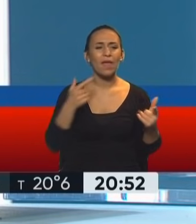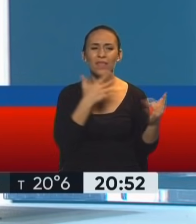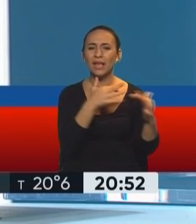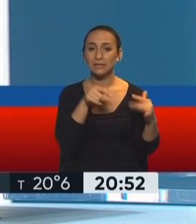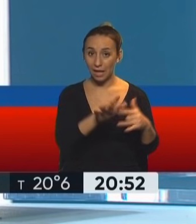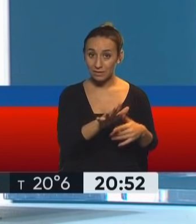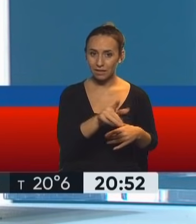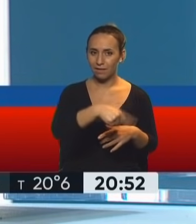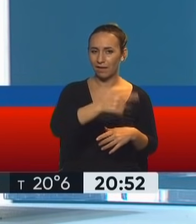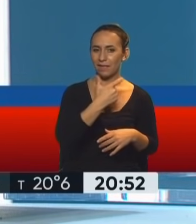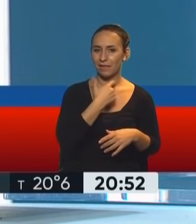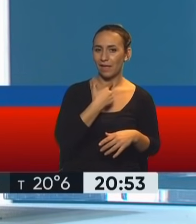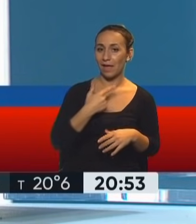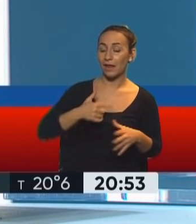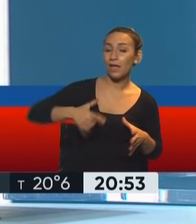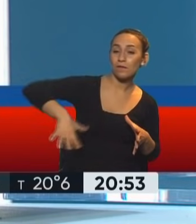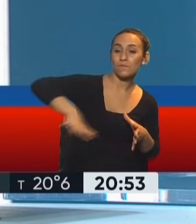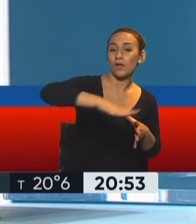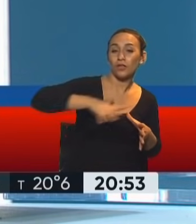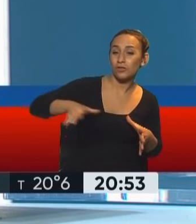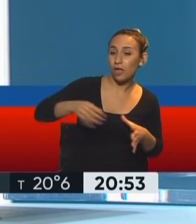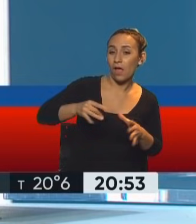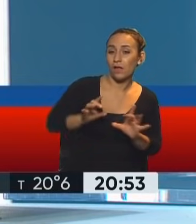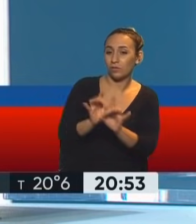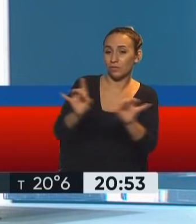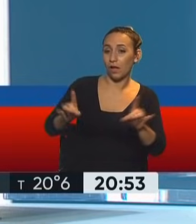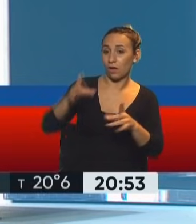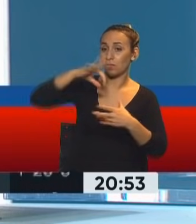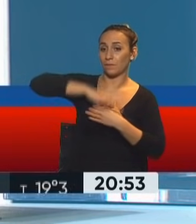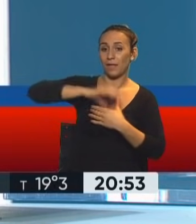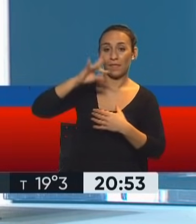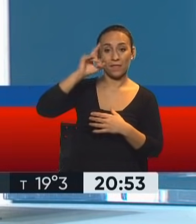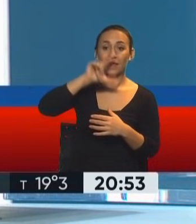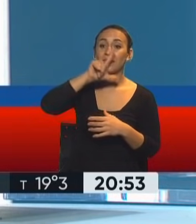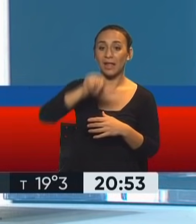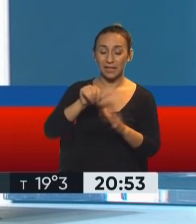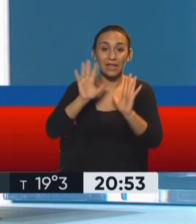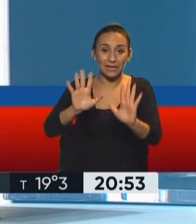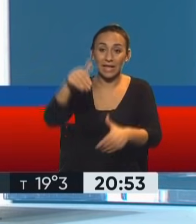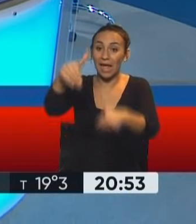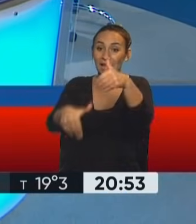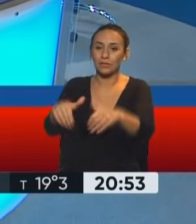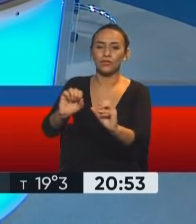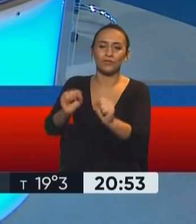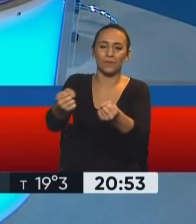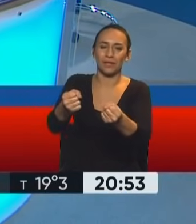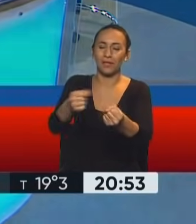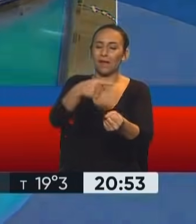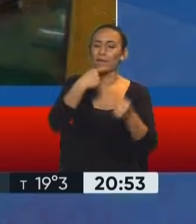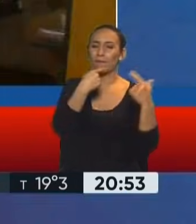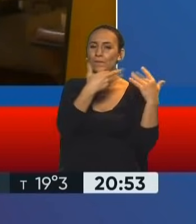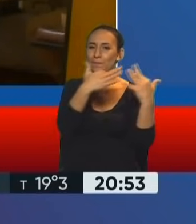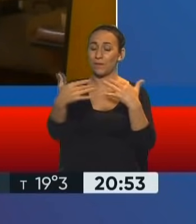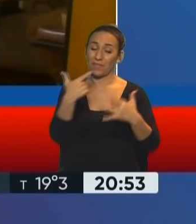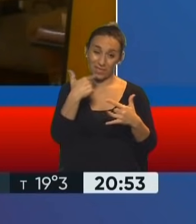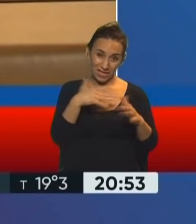Porque quieren que se contagie todo el mundo con la fase Delta y suspender las elecciones. Esa versión la